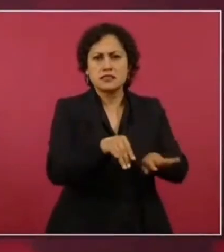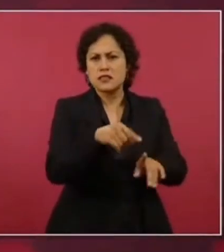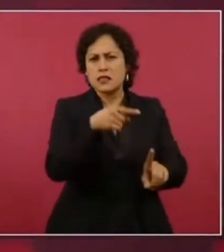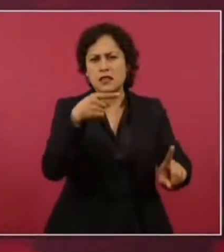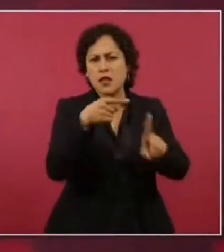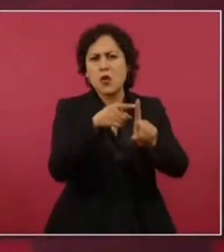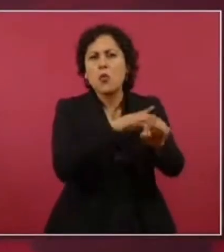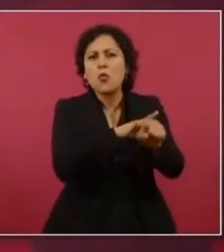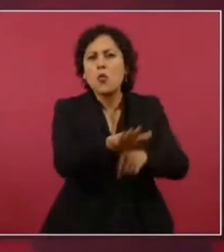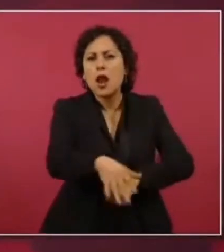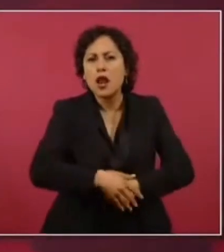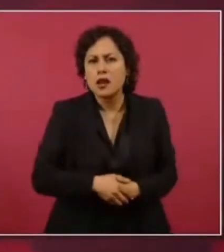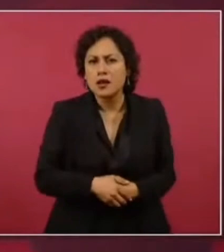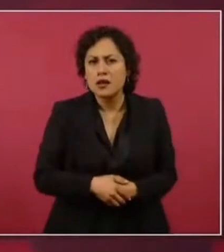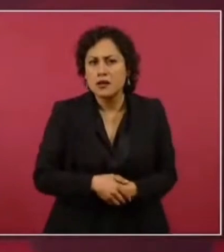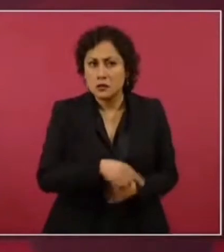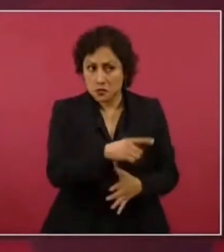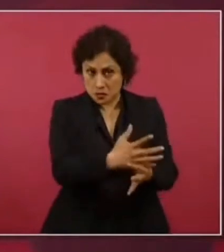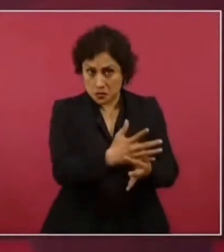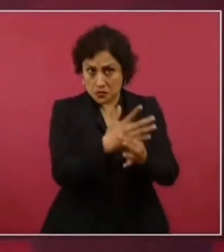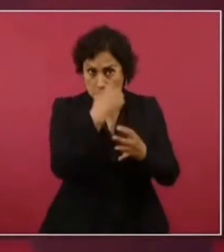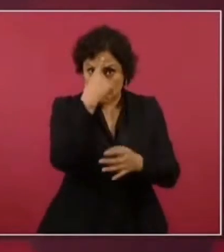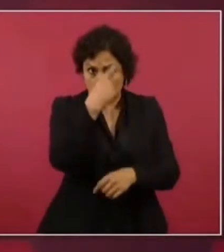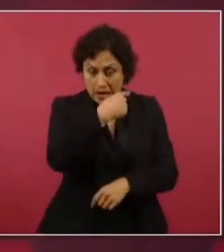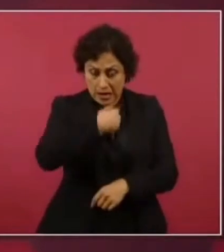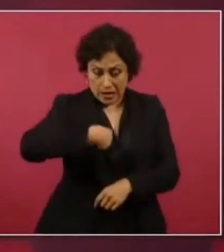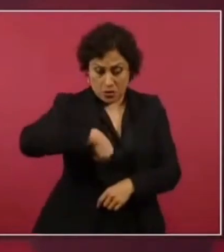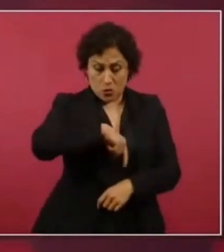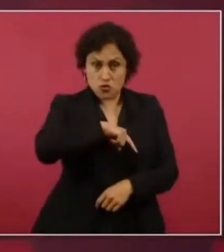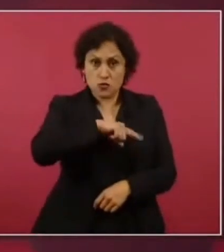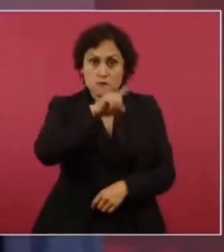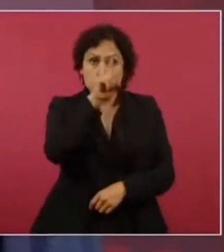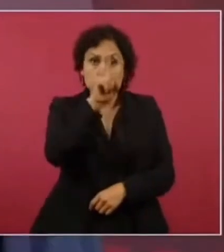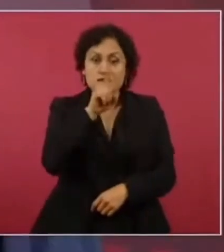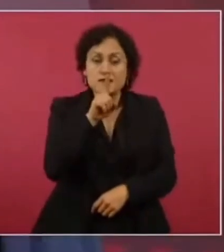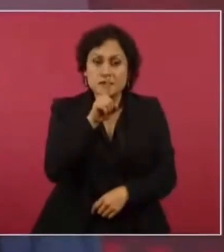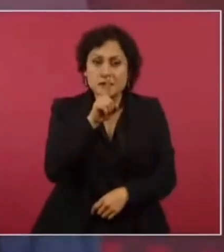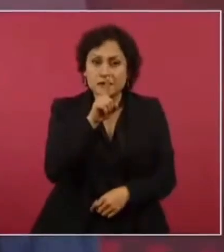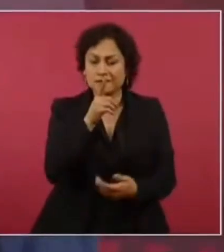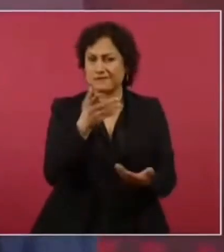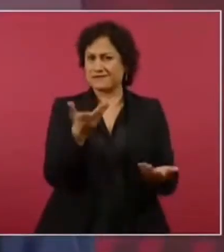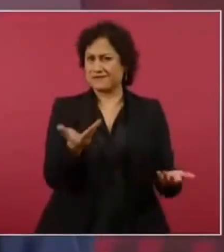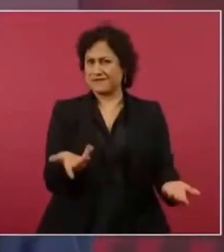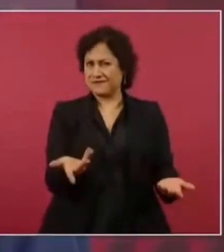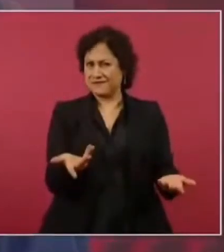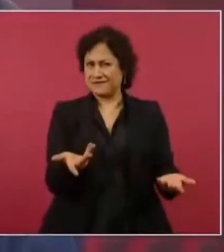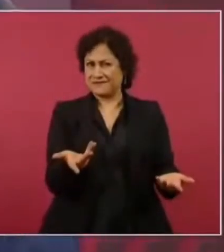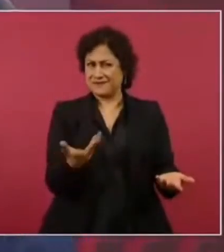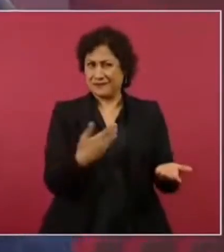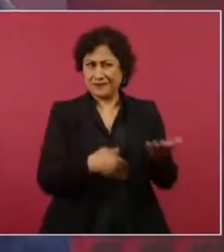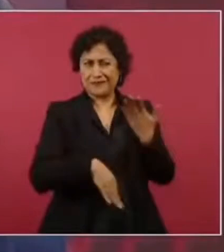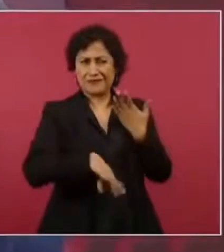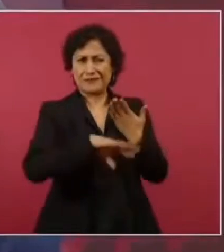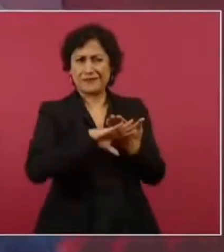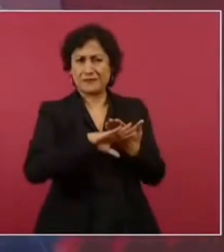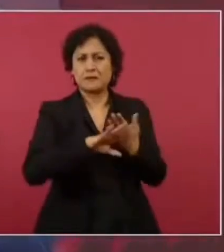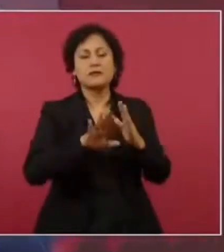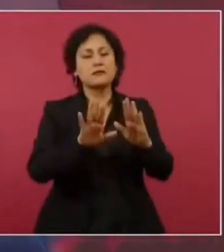porque nosotros hemos sostenido que aquí no